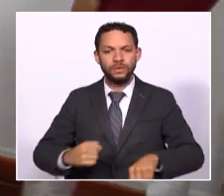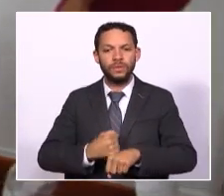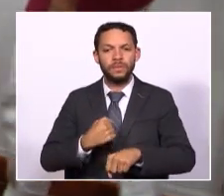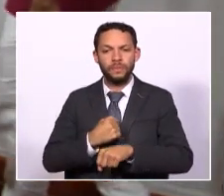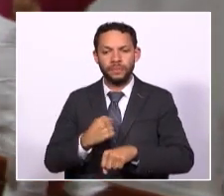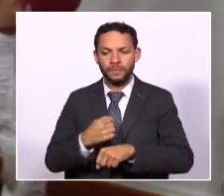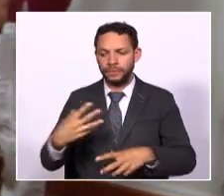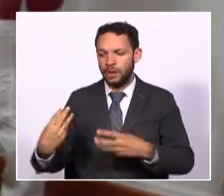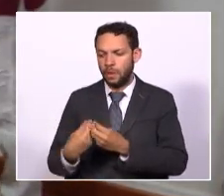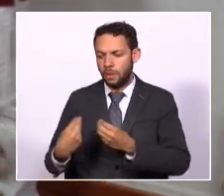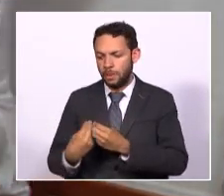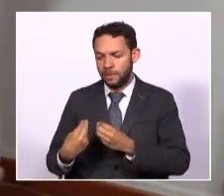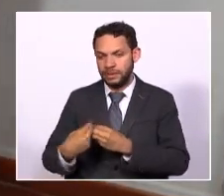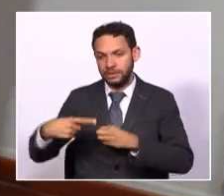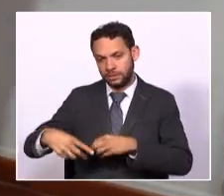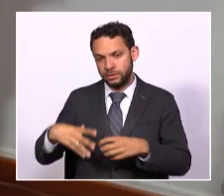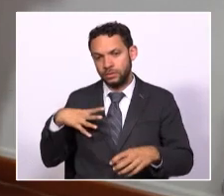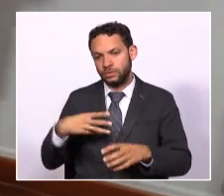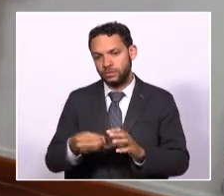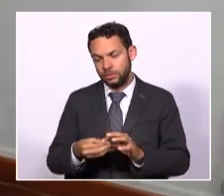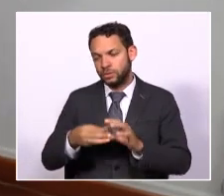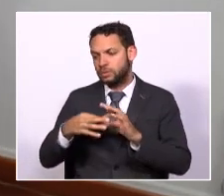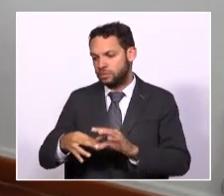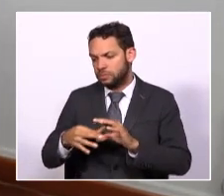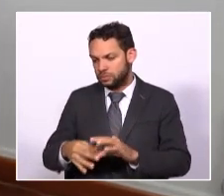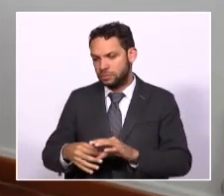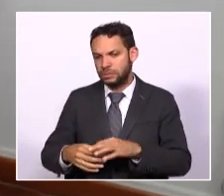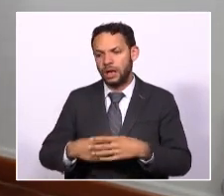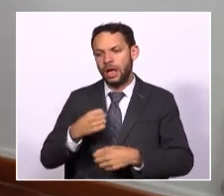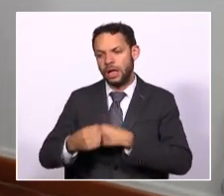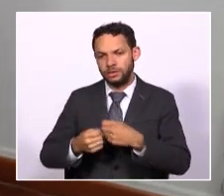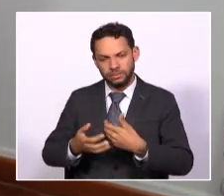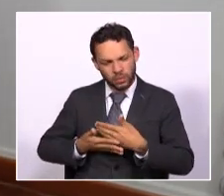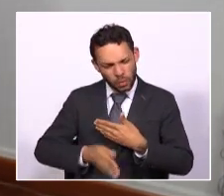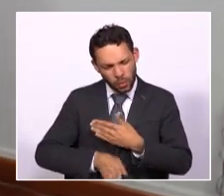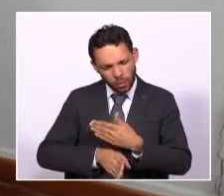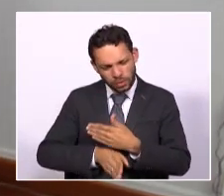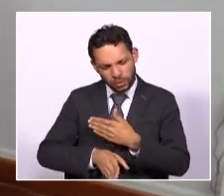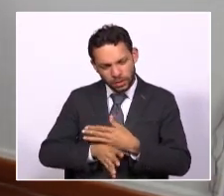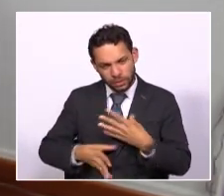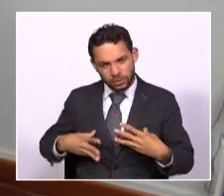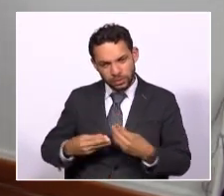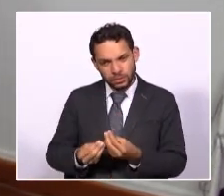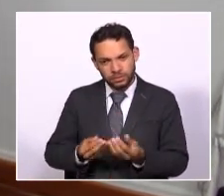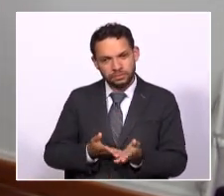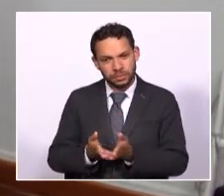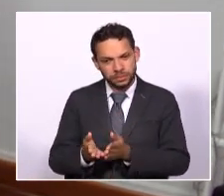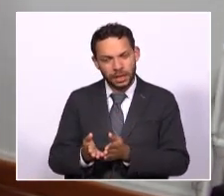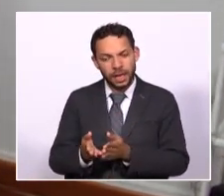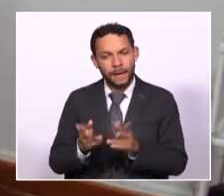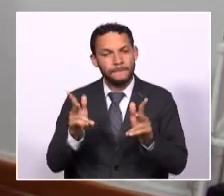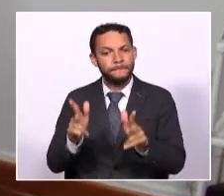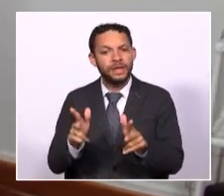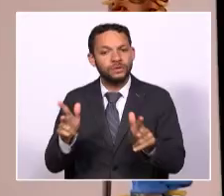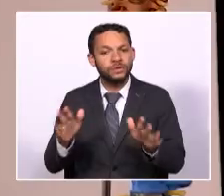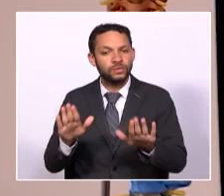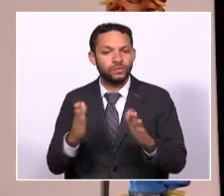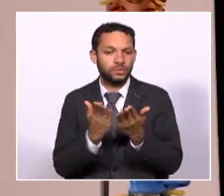nuestro Parque de la Salud y lleva pues conmigo trabajando ya varios años. Y es una persona que se dedicó a